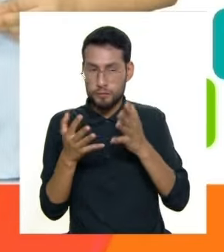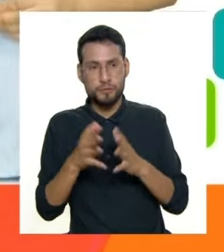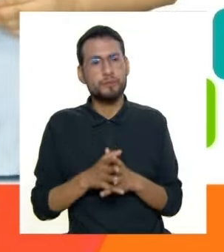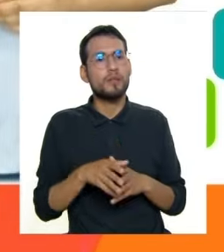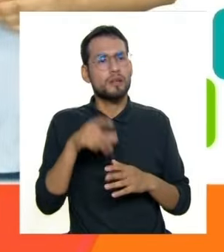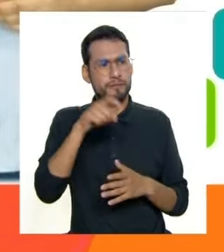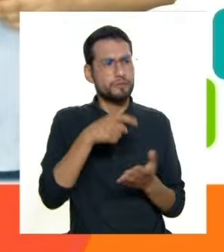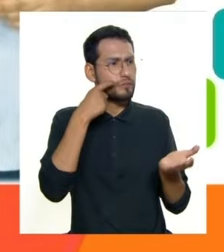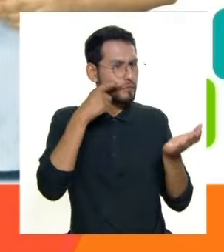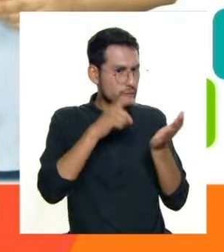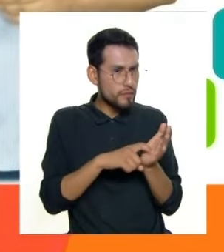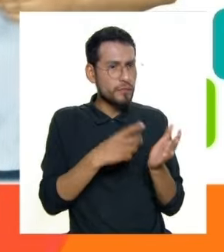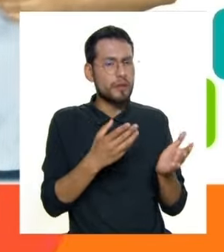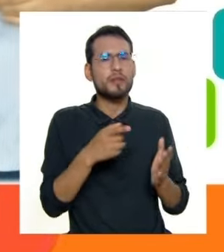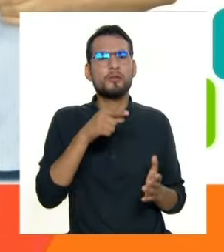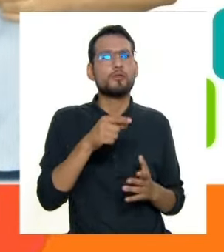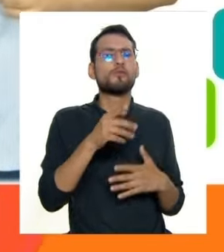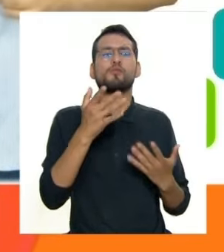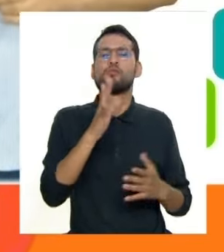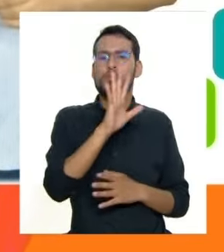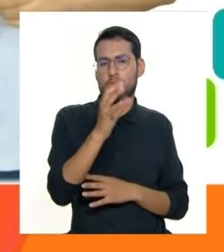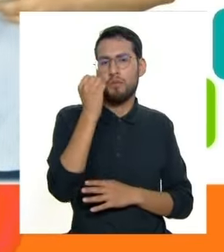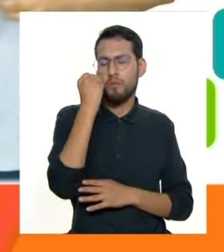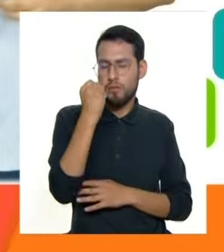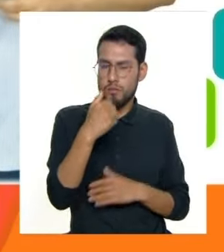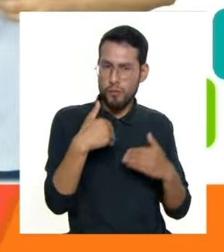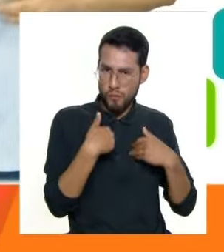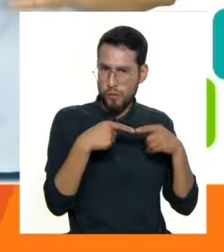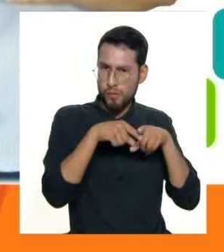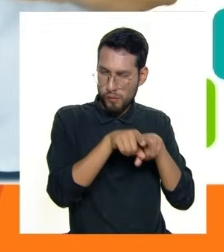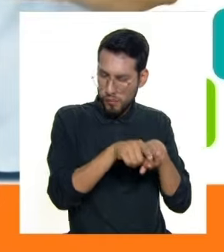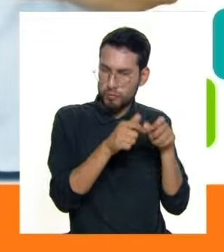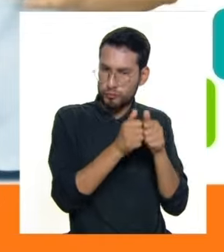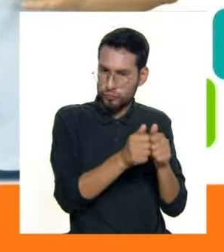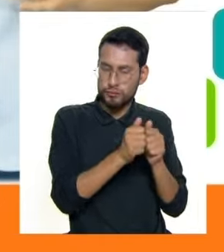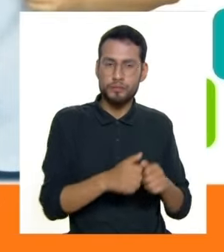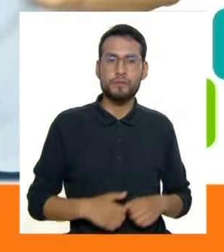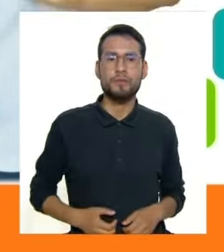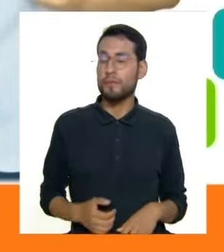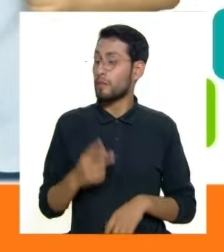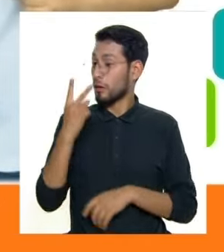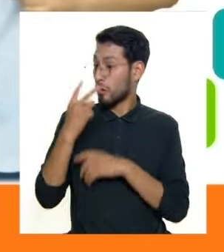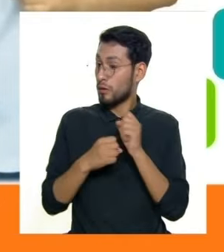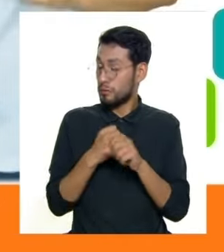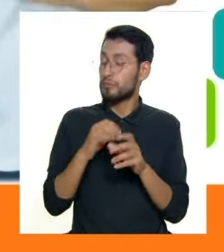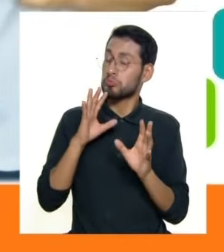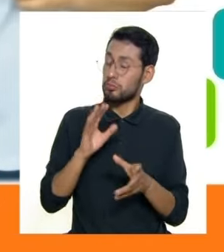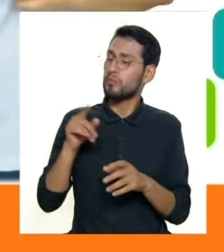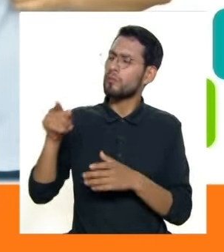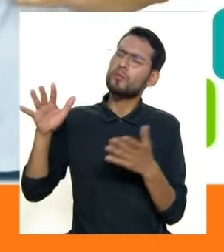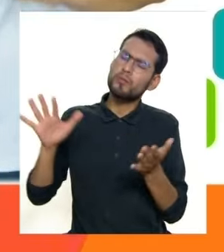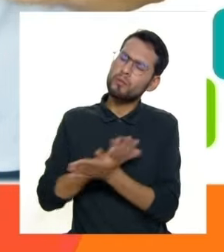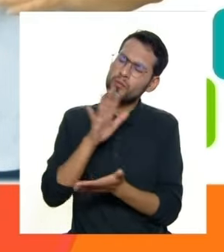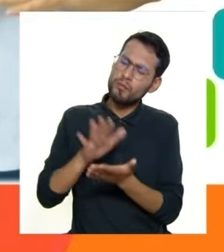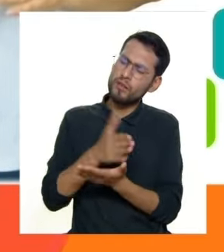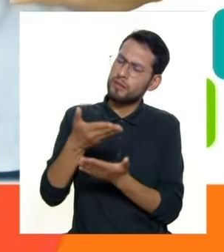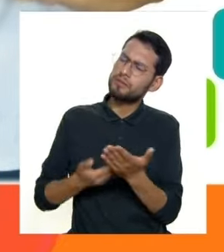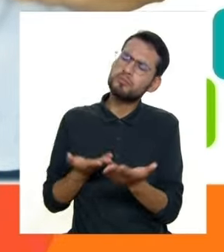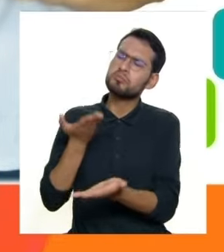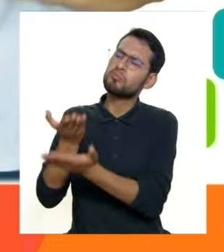ese reconocimiento de la existencia de la unión de hecho. Y para llevar a cabo este proceso, ¿qué papeles debemos